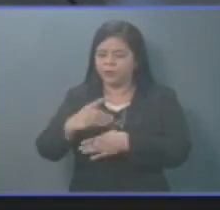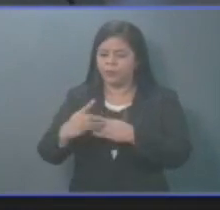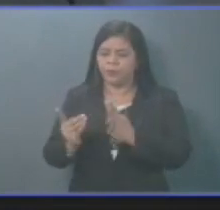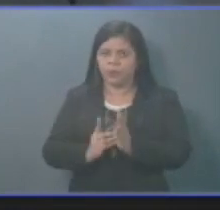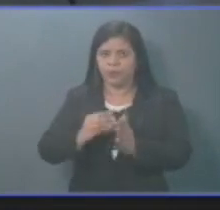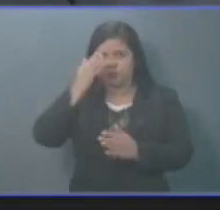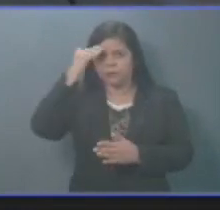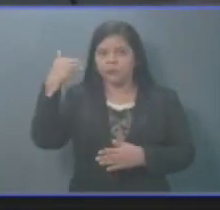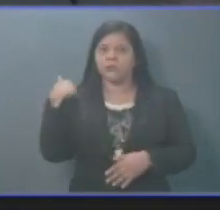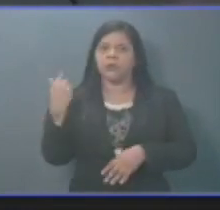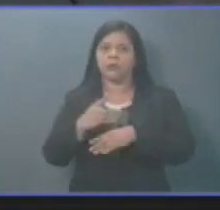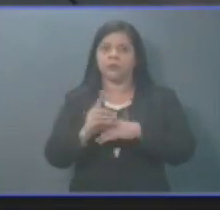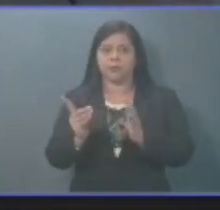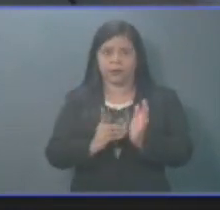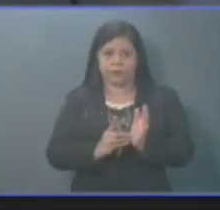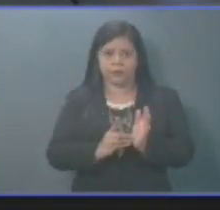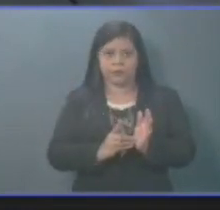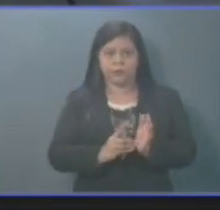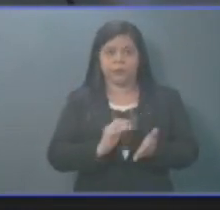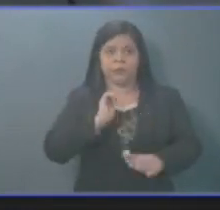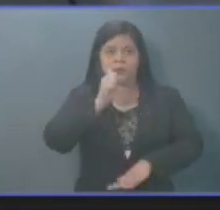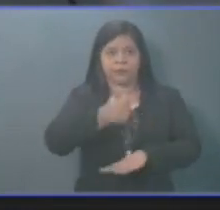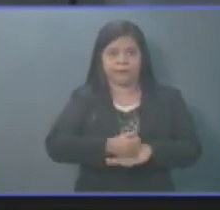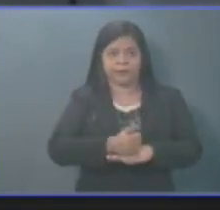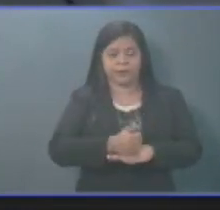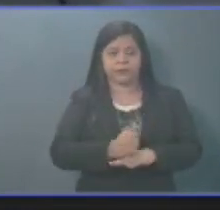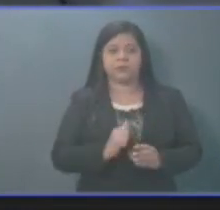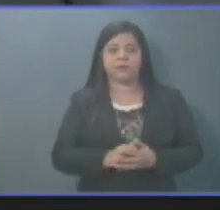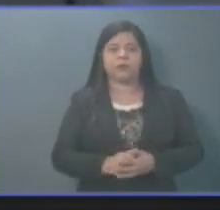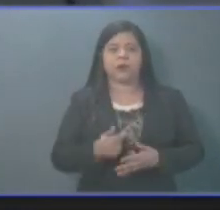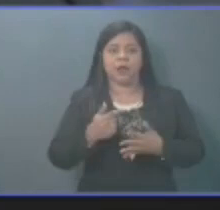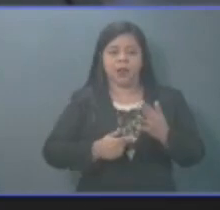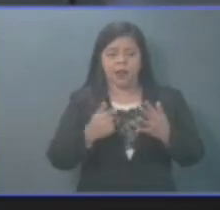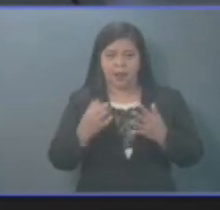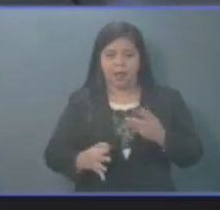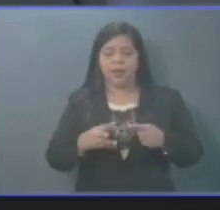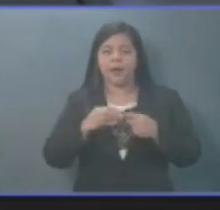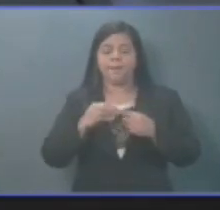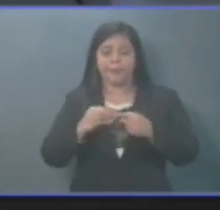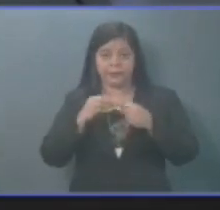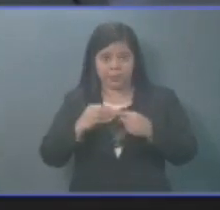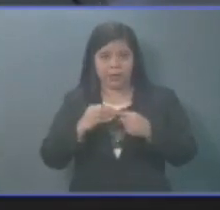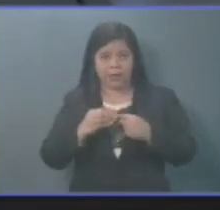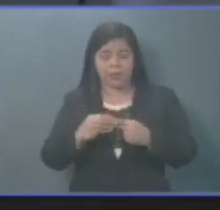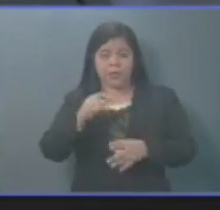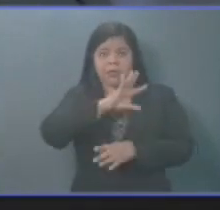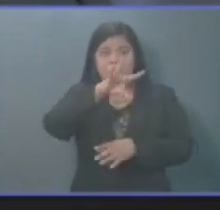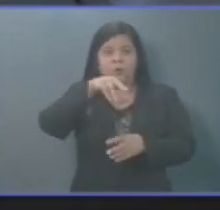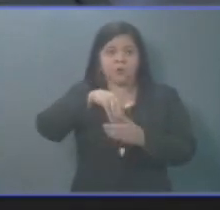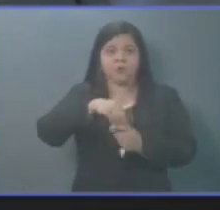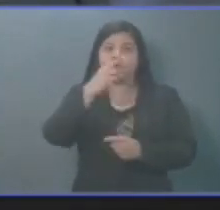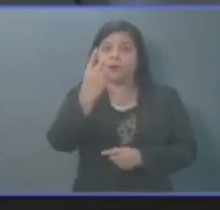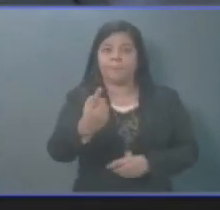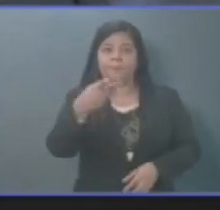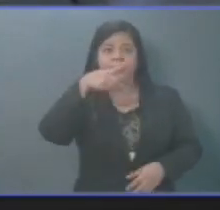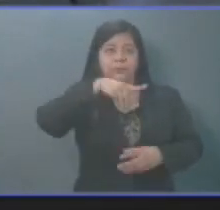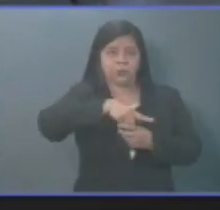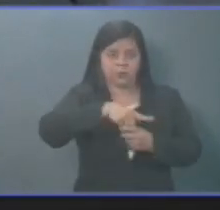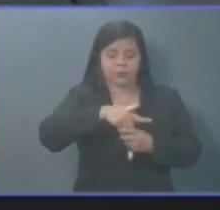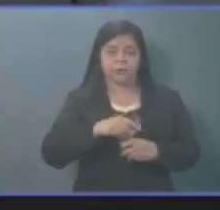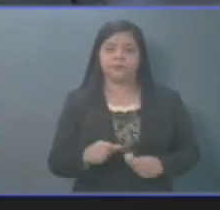y diputadas, decreta la siguiente Ley Especial de Inclusión para las Personas